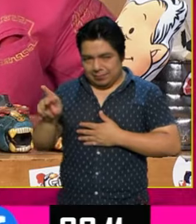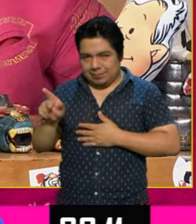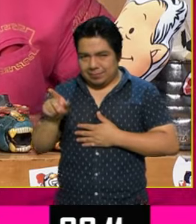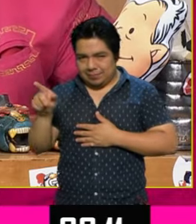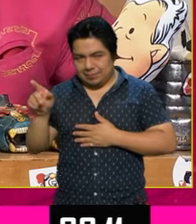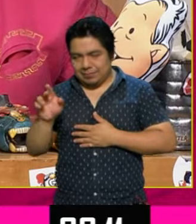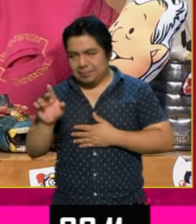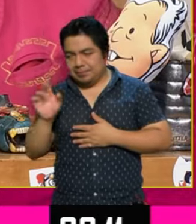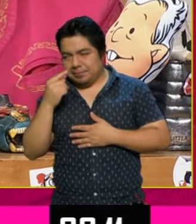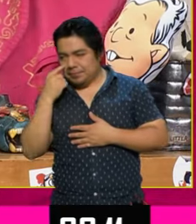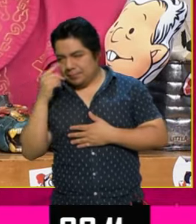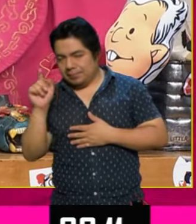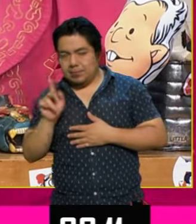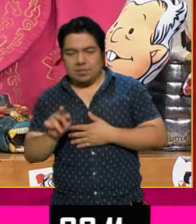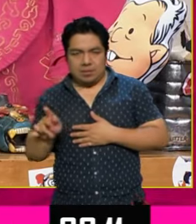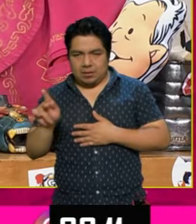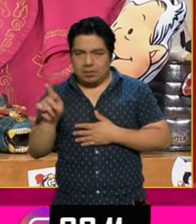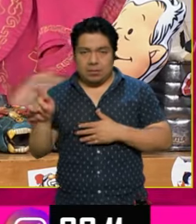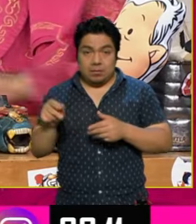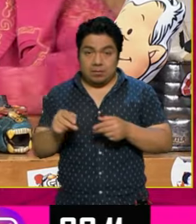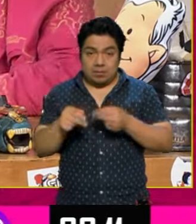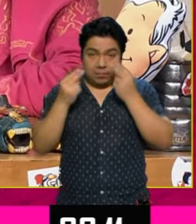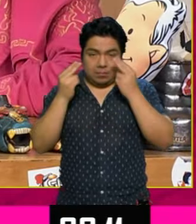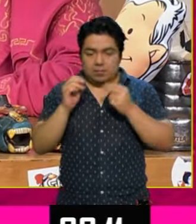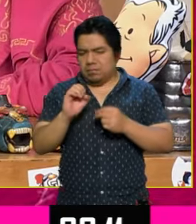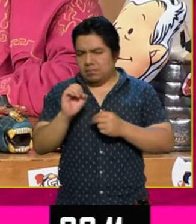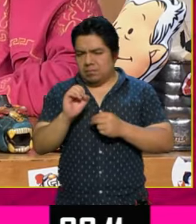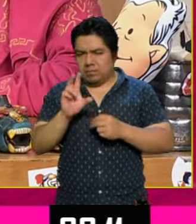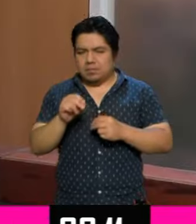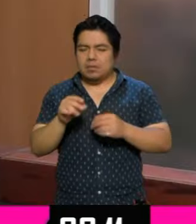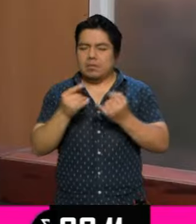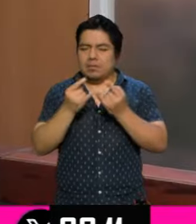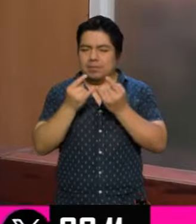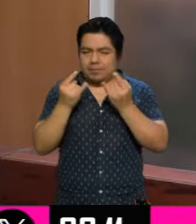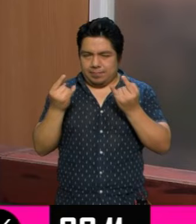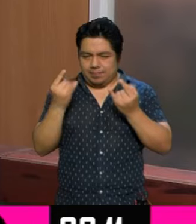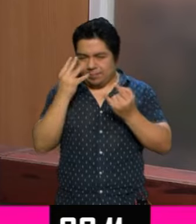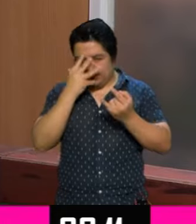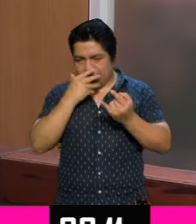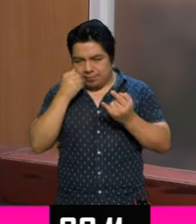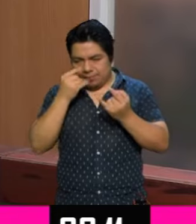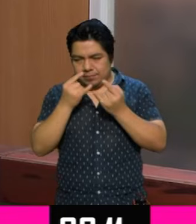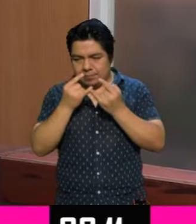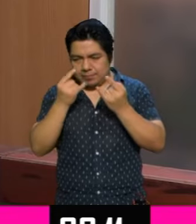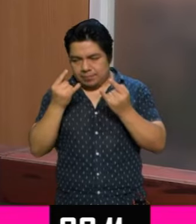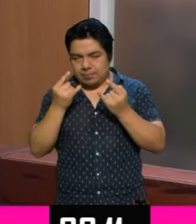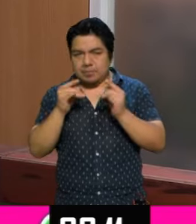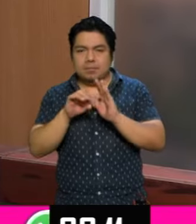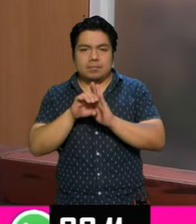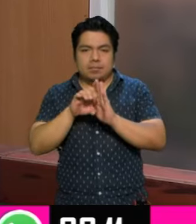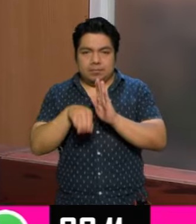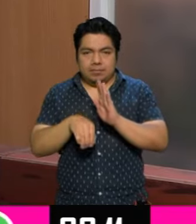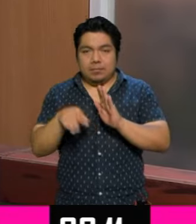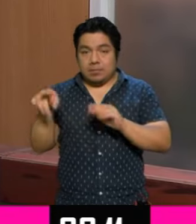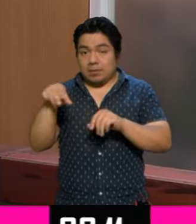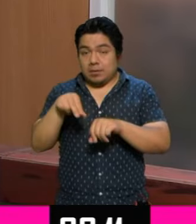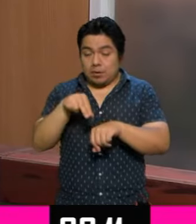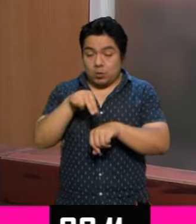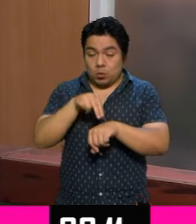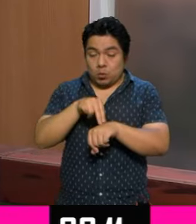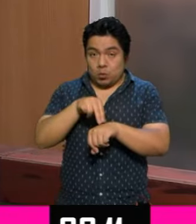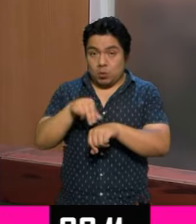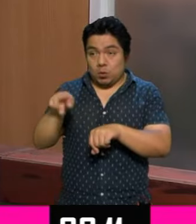hoy. No, allá no son chistes, son pura anécdota. Llegan con el doctor del pueblo que